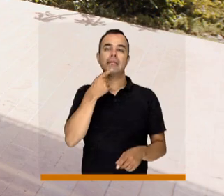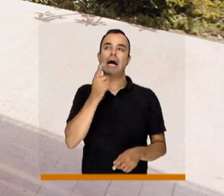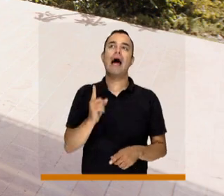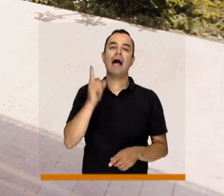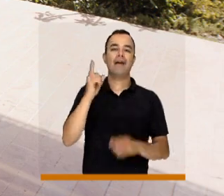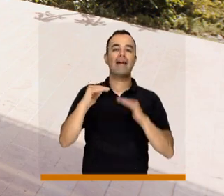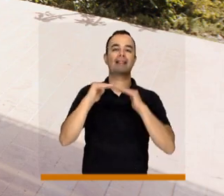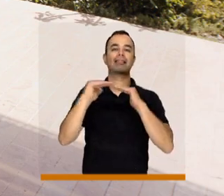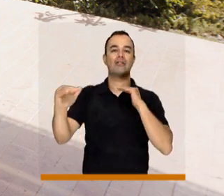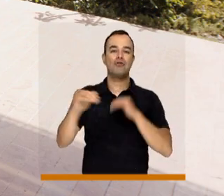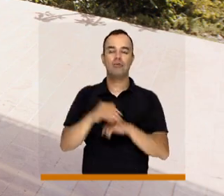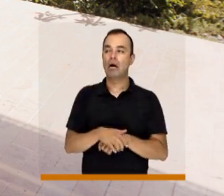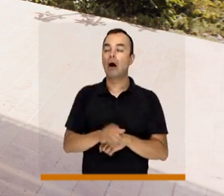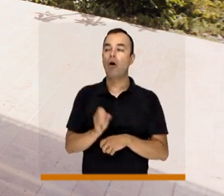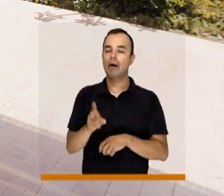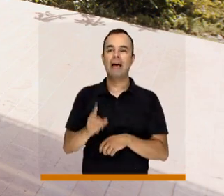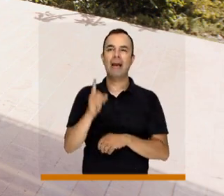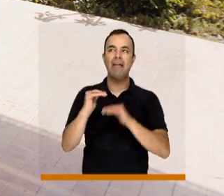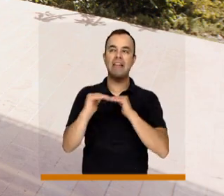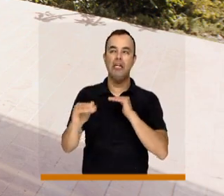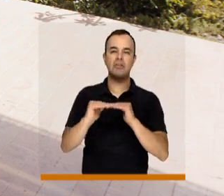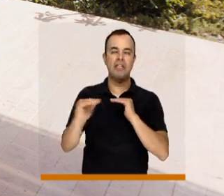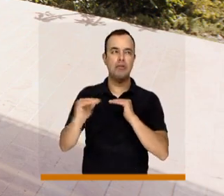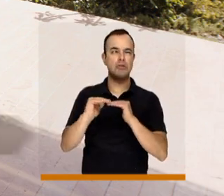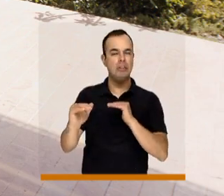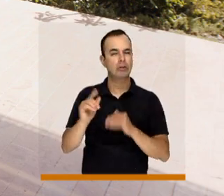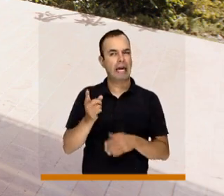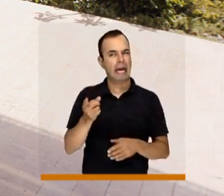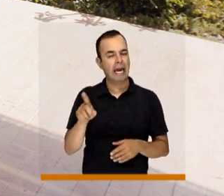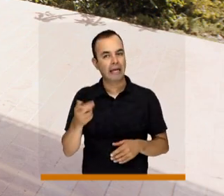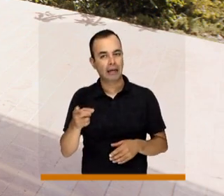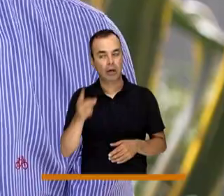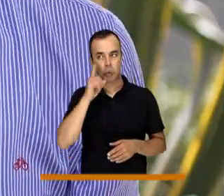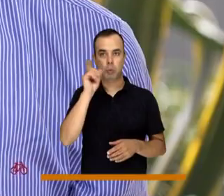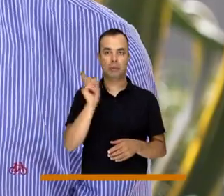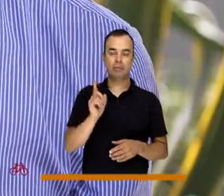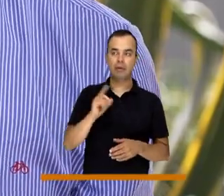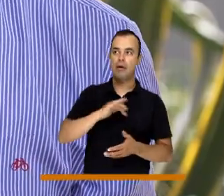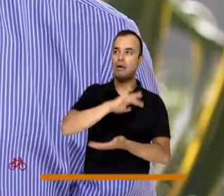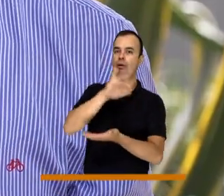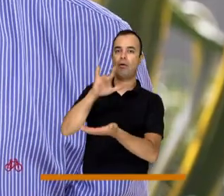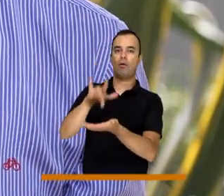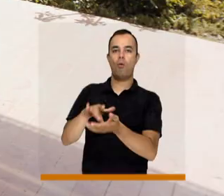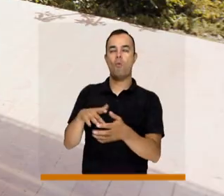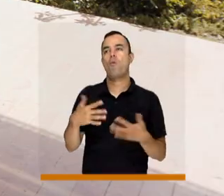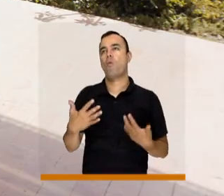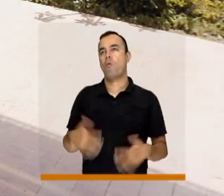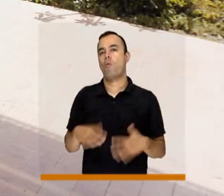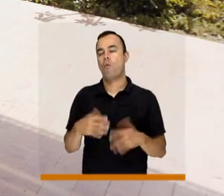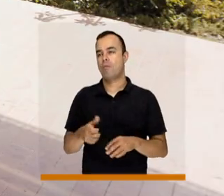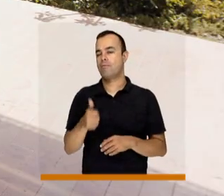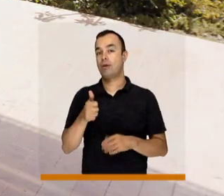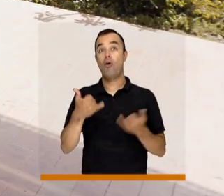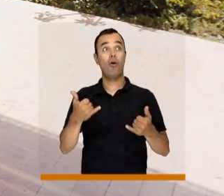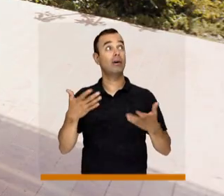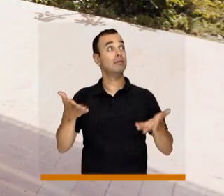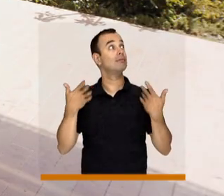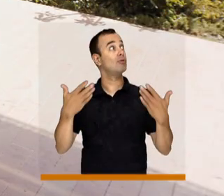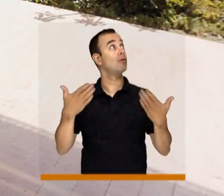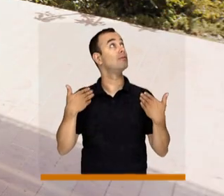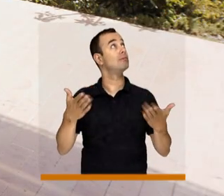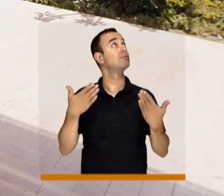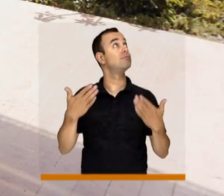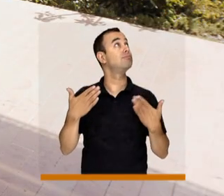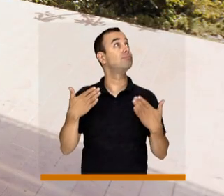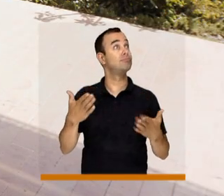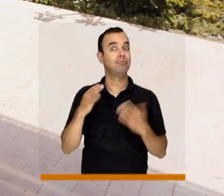estábamos en el consejo y que hay un techo del consejo muy grande que nunca accedemos, y por eso quería conocerlo, porque además es un espacio muy lindo de ciudad, una vista espectacular. Hoy